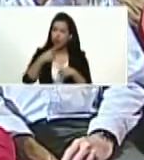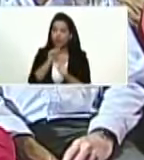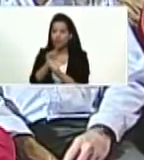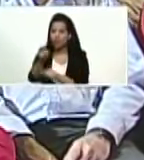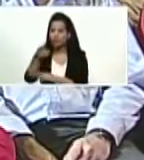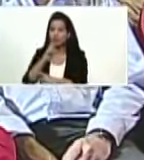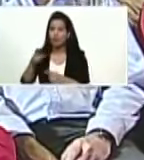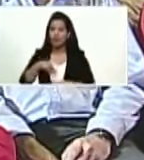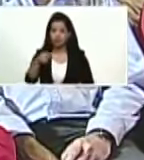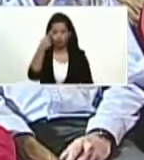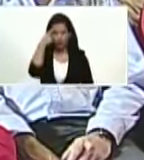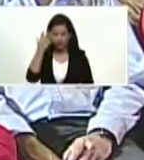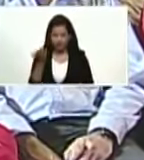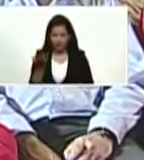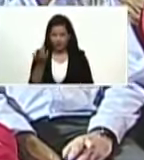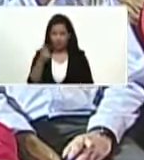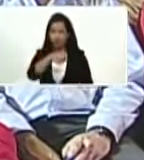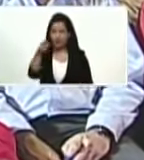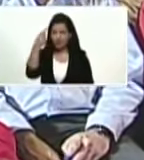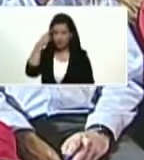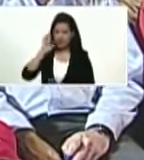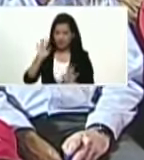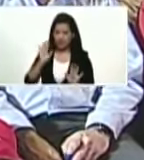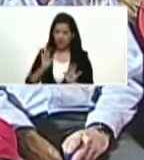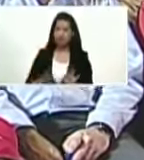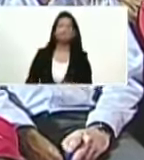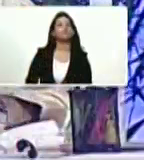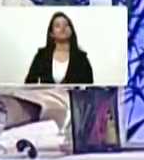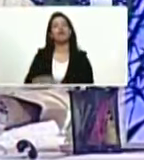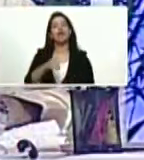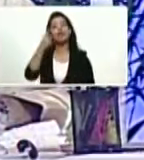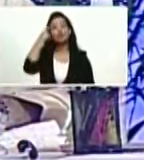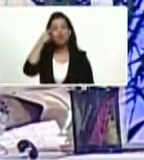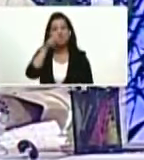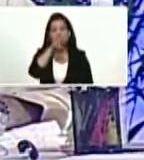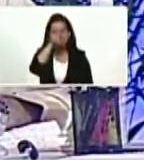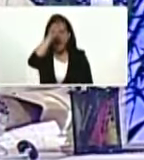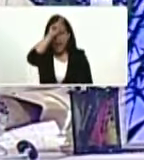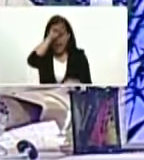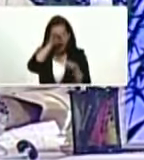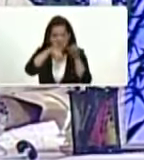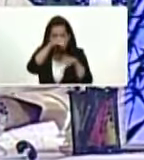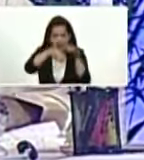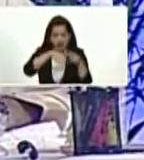Ya saben, claro, todos saben. El Gorgojo Pelucón.